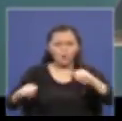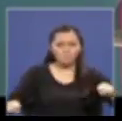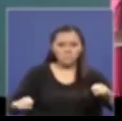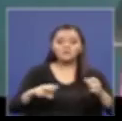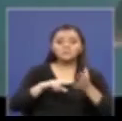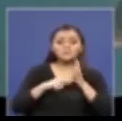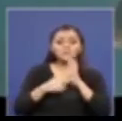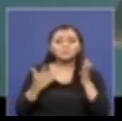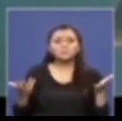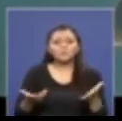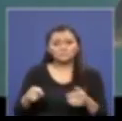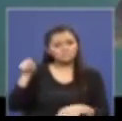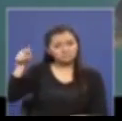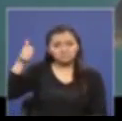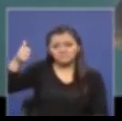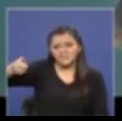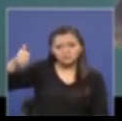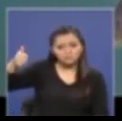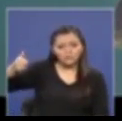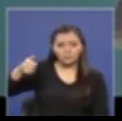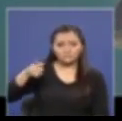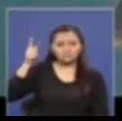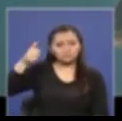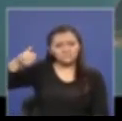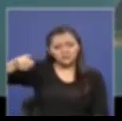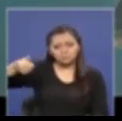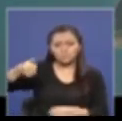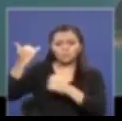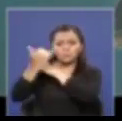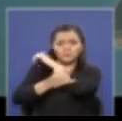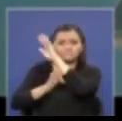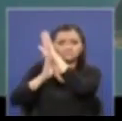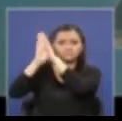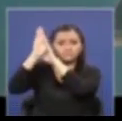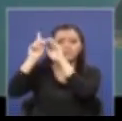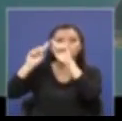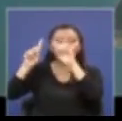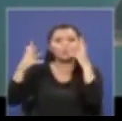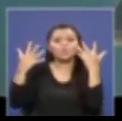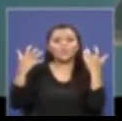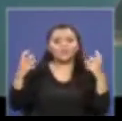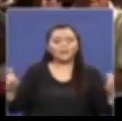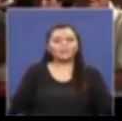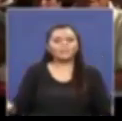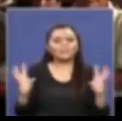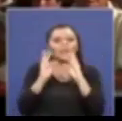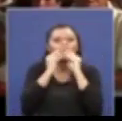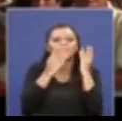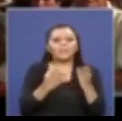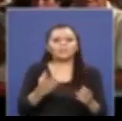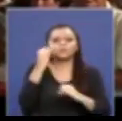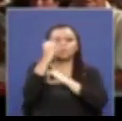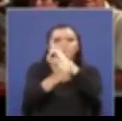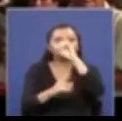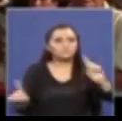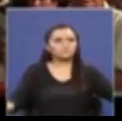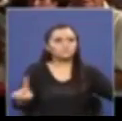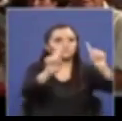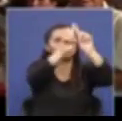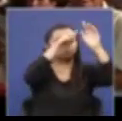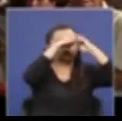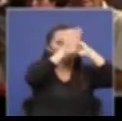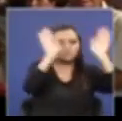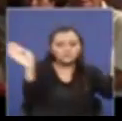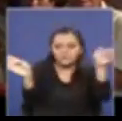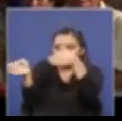en marcha ellos mismos. Sin embargo, quieren reunirse en cumbres cerradas. Sin embargo, quieren